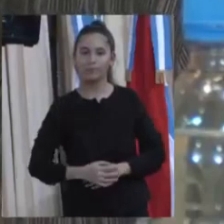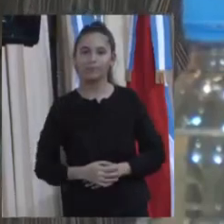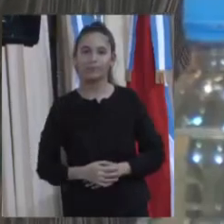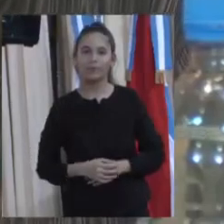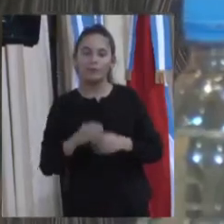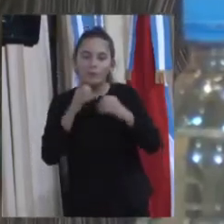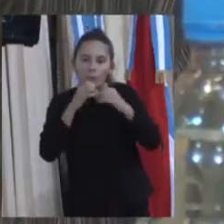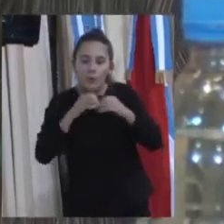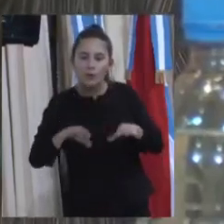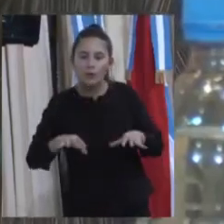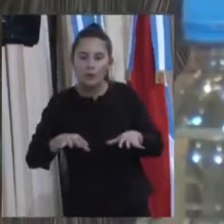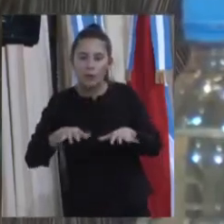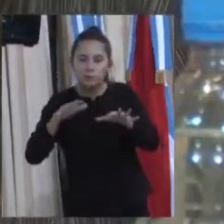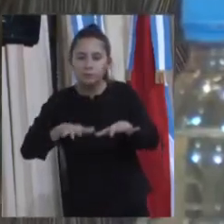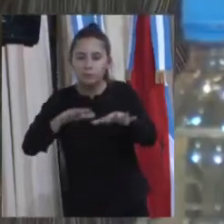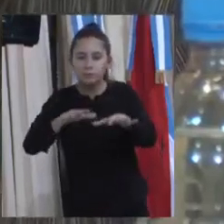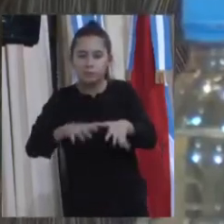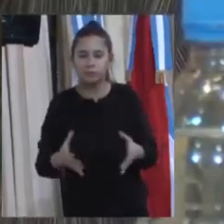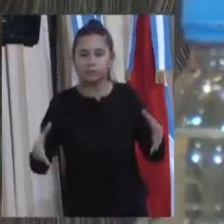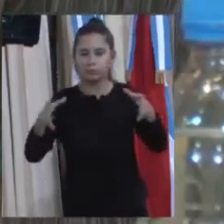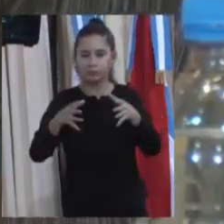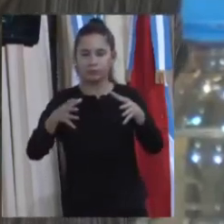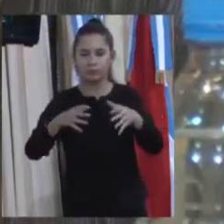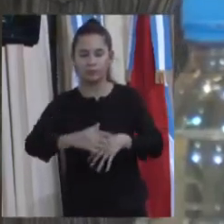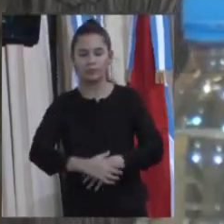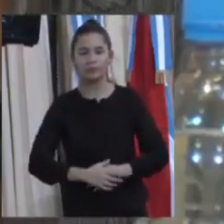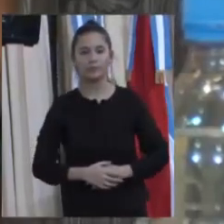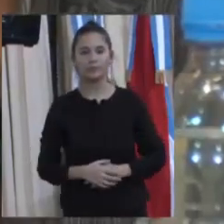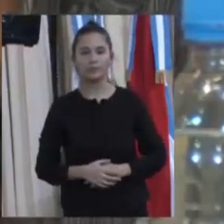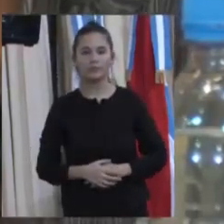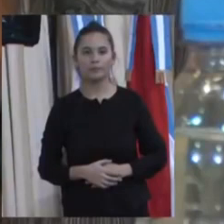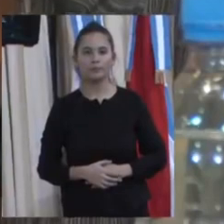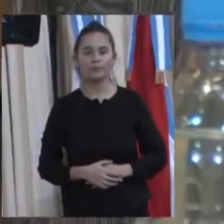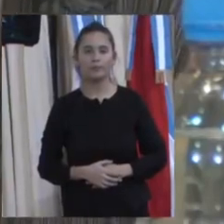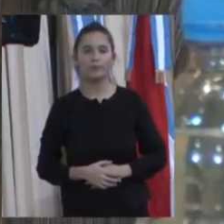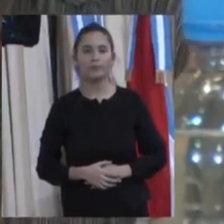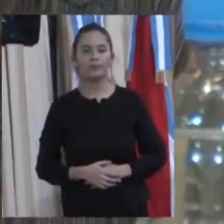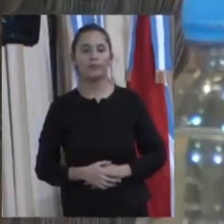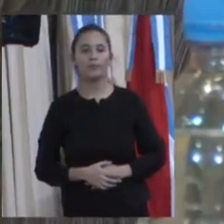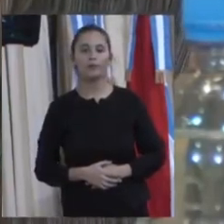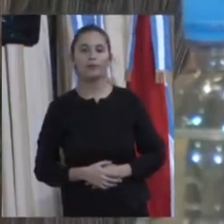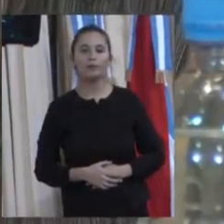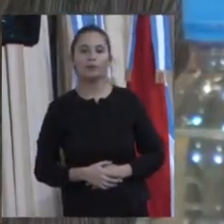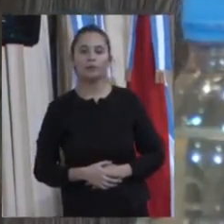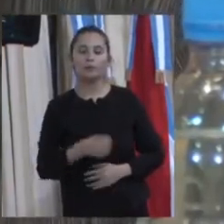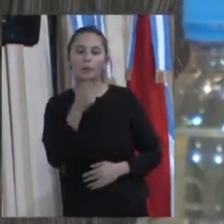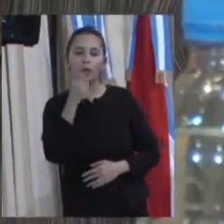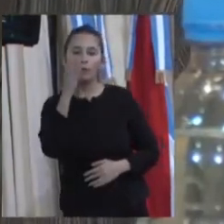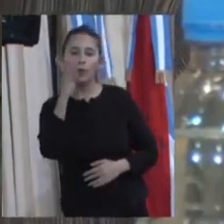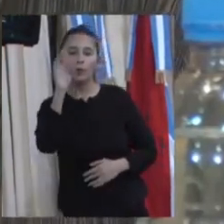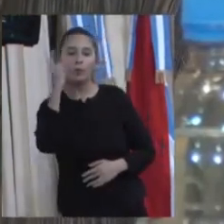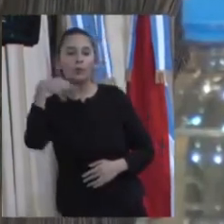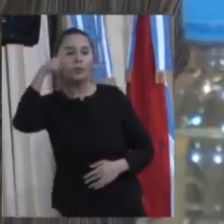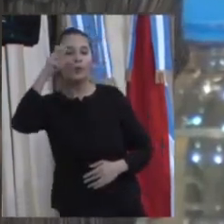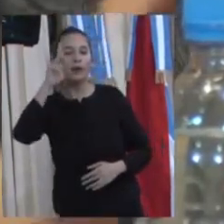procesos de masificación que se van a dar. O sea, digamos, si uno mira, Brunner habla de la revolución